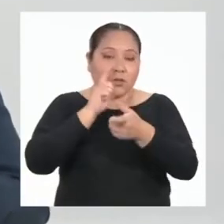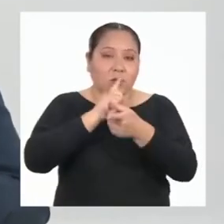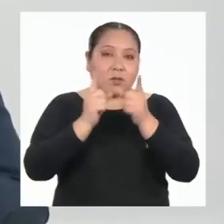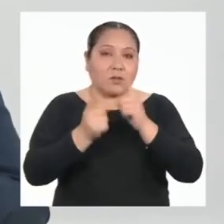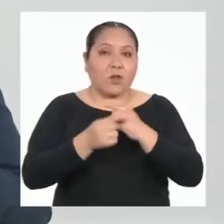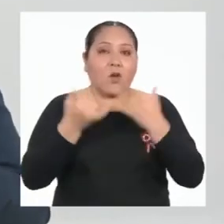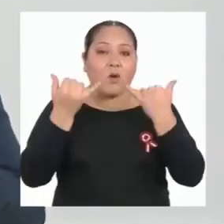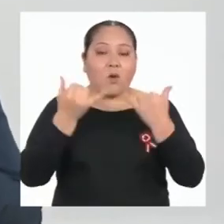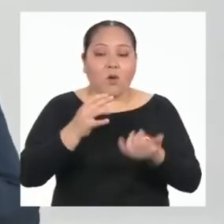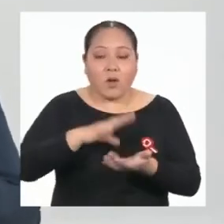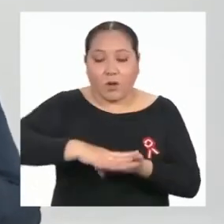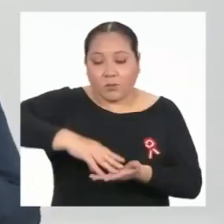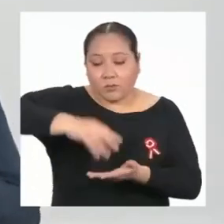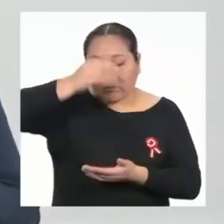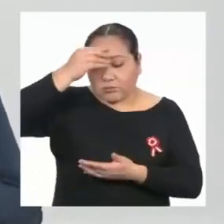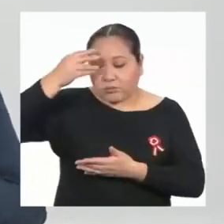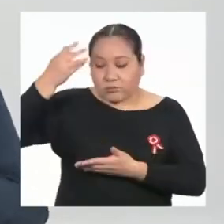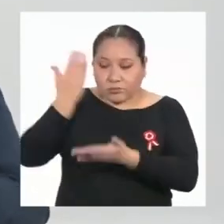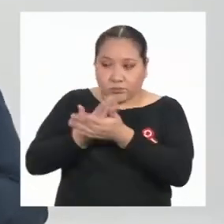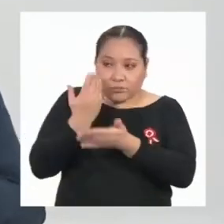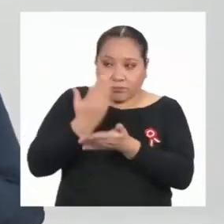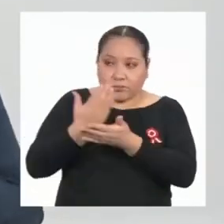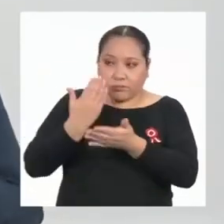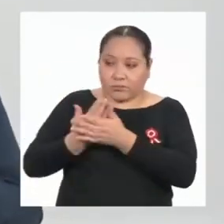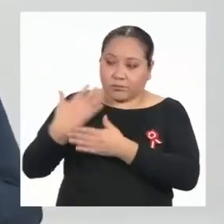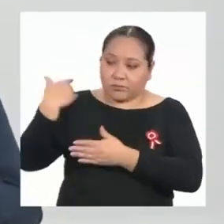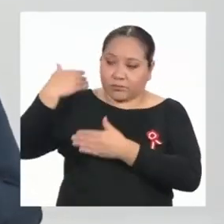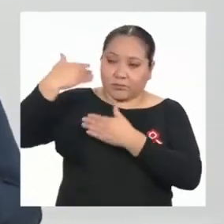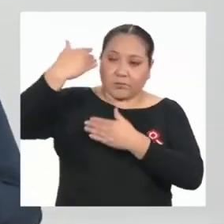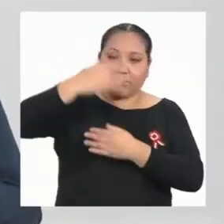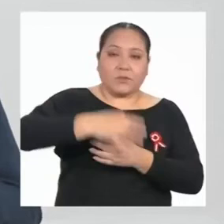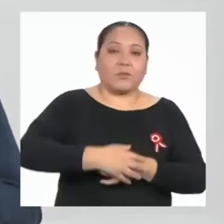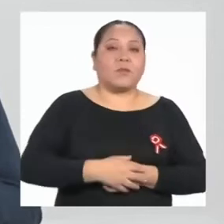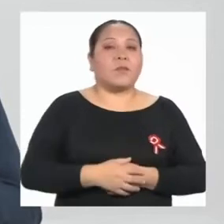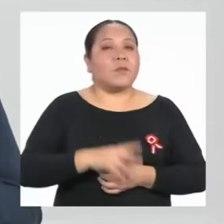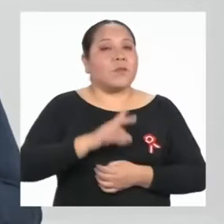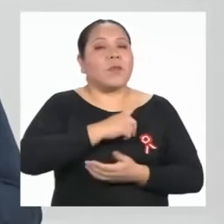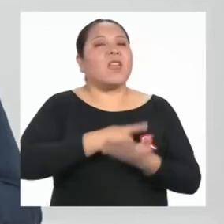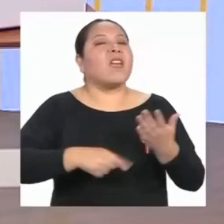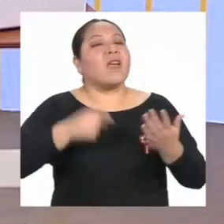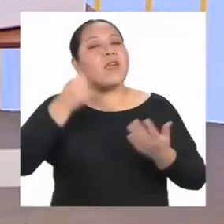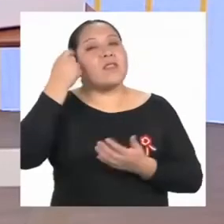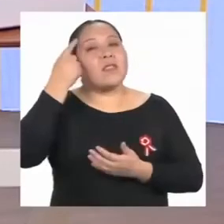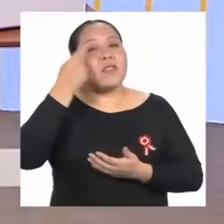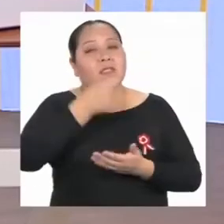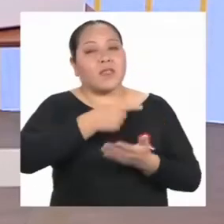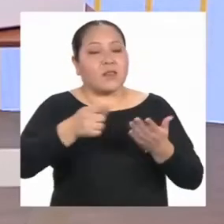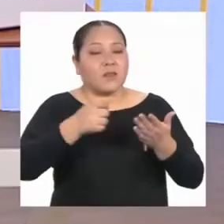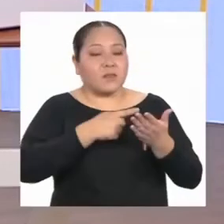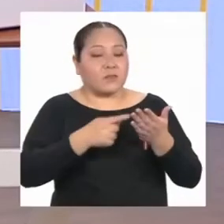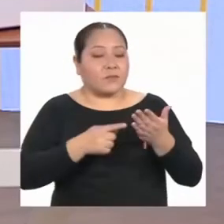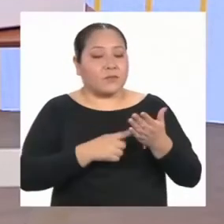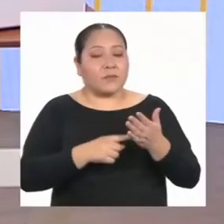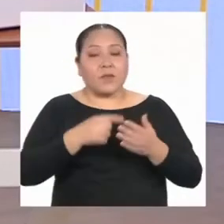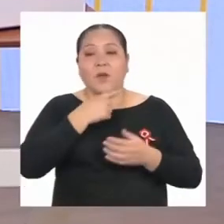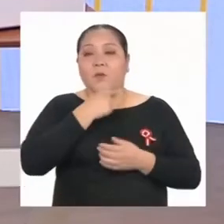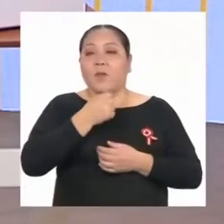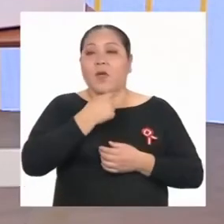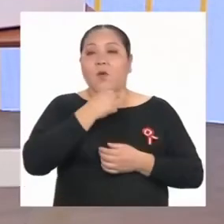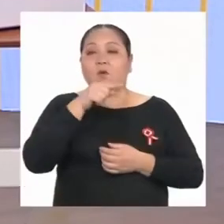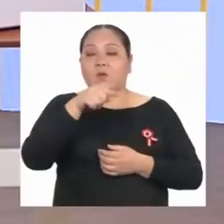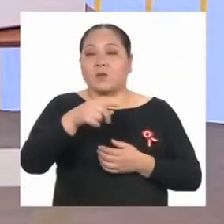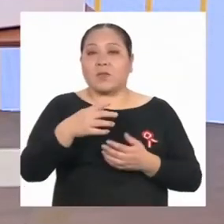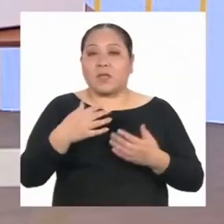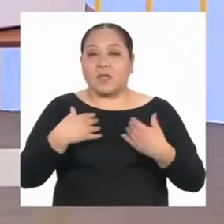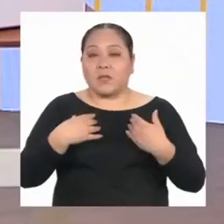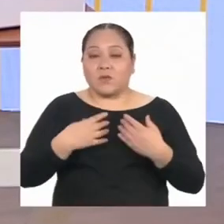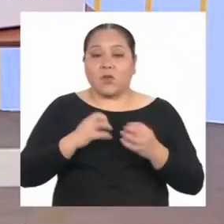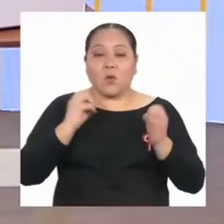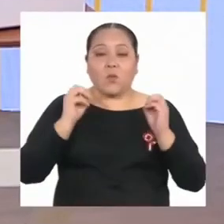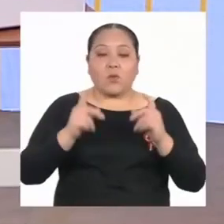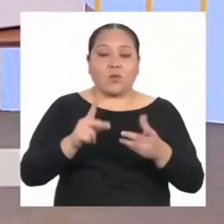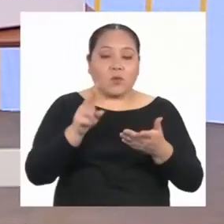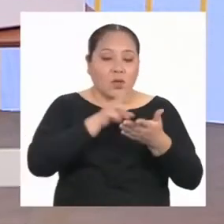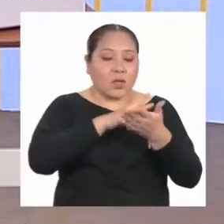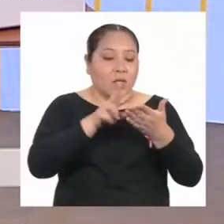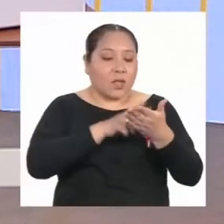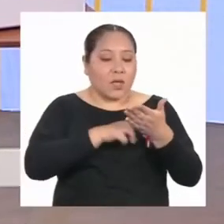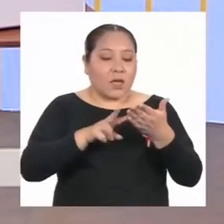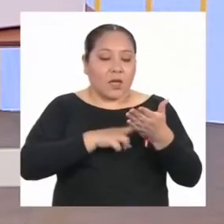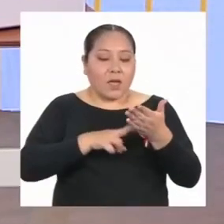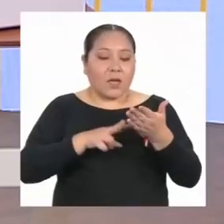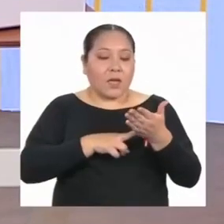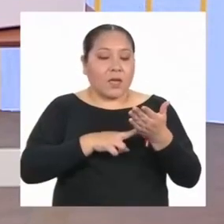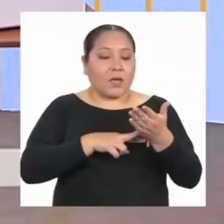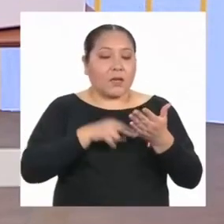en programas anteriores. ¿Qué opinaron del texto? Me gusta que tengamos la oportunidad de leer algo escrito por